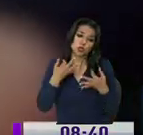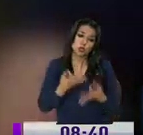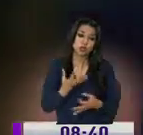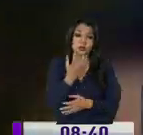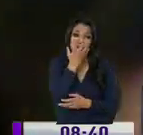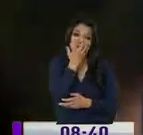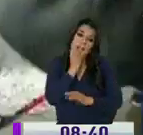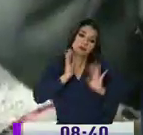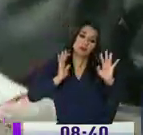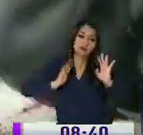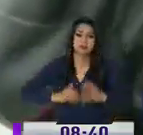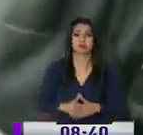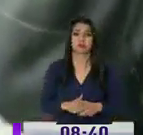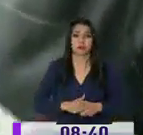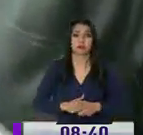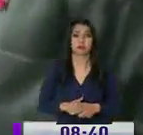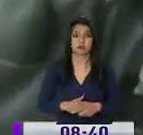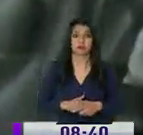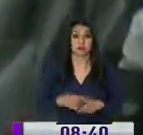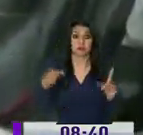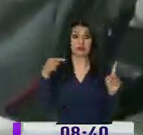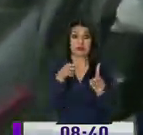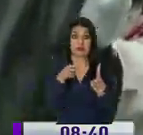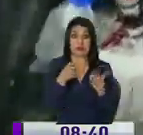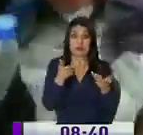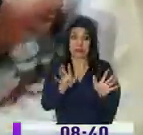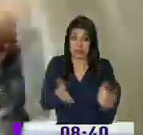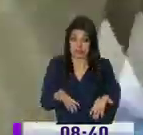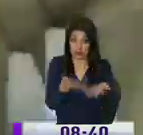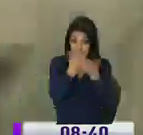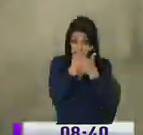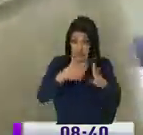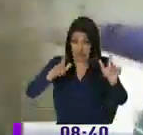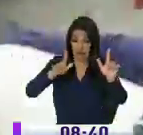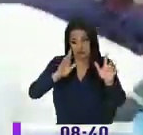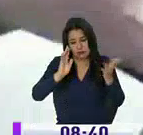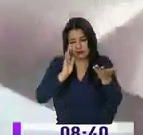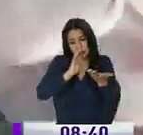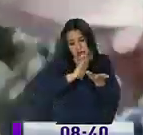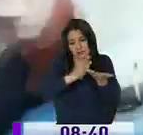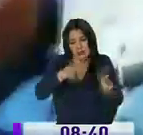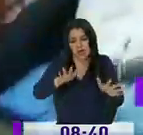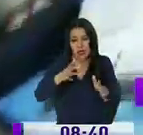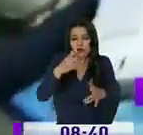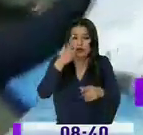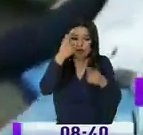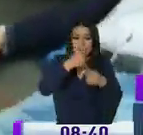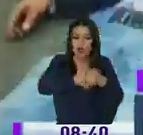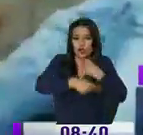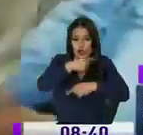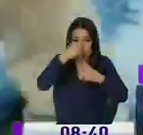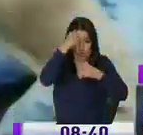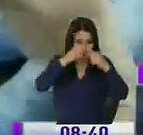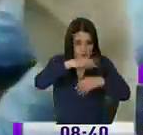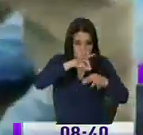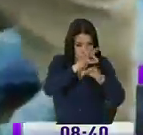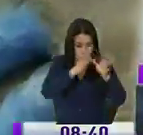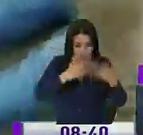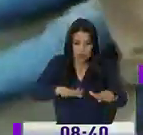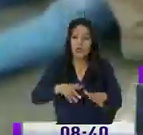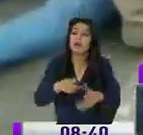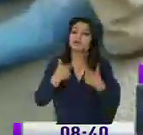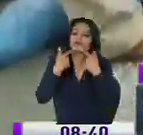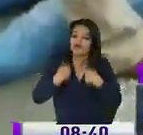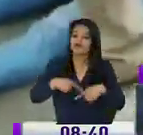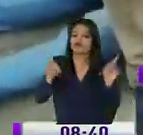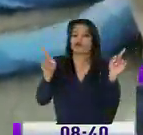momento de coraje. Una vez Freddy Paredes fue dado el alta, se pronunció sobre lo ocurrido. Él responsabilizó a la CONAIE por la agresión que